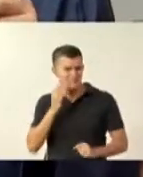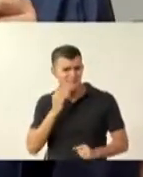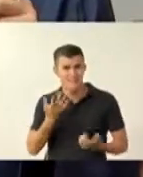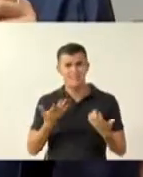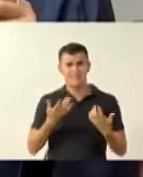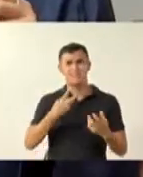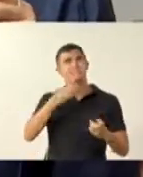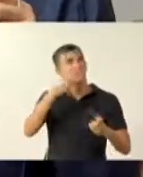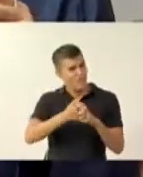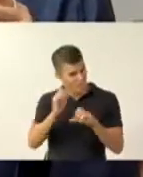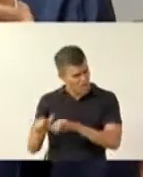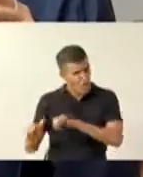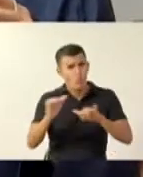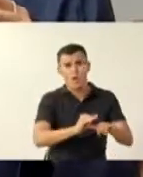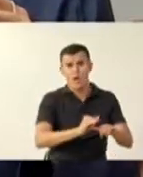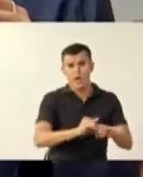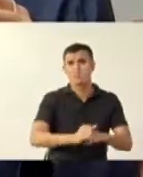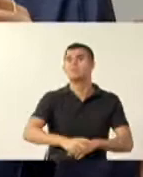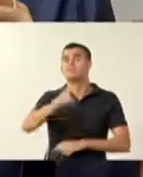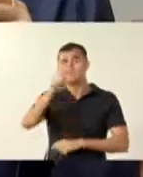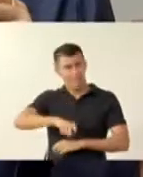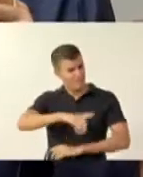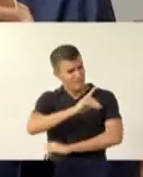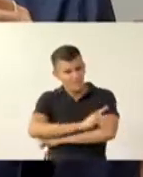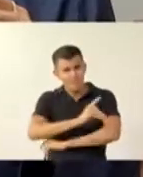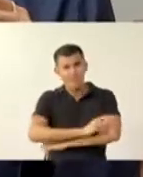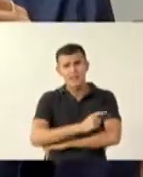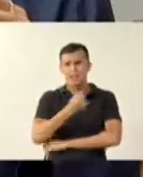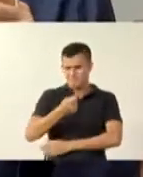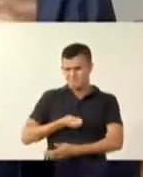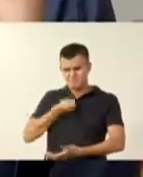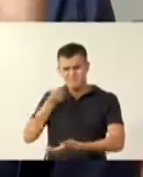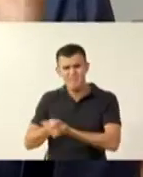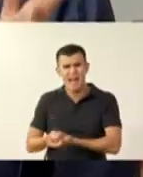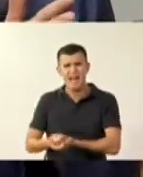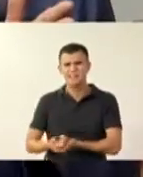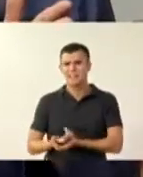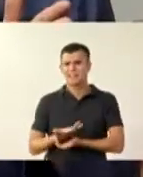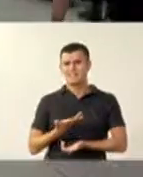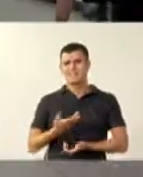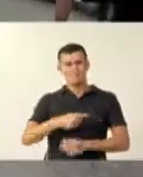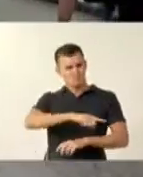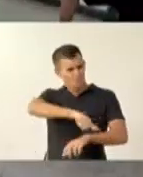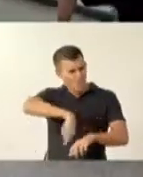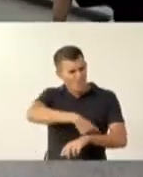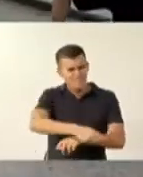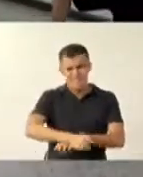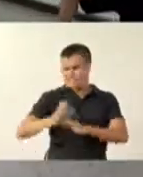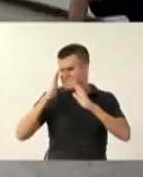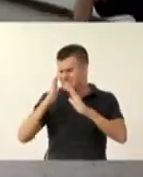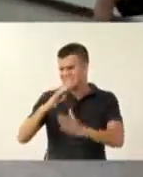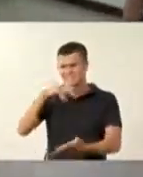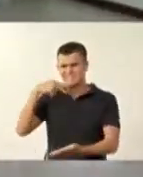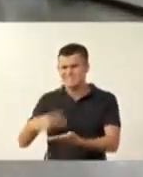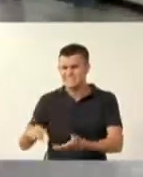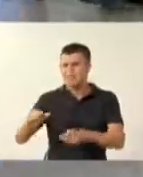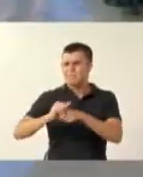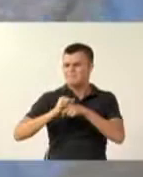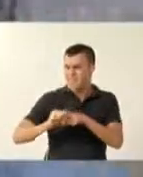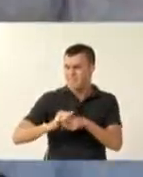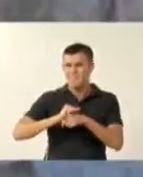con el talento. Para eso hubo disciplina, hubo mucha inversión, hubo muchísimas horas dedicadas a hacerlo